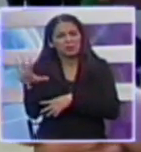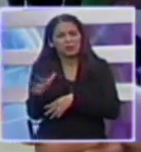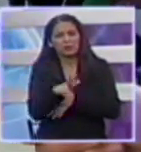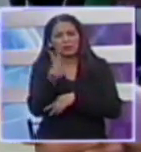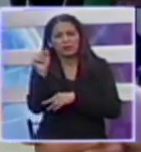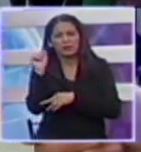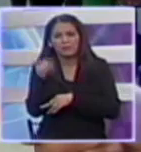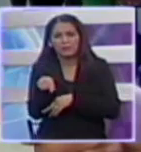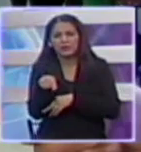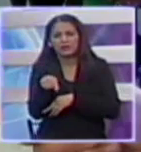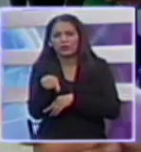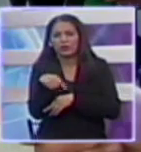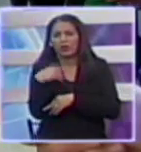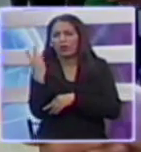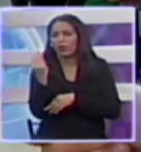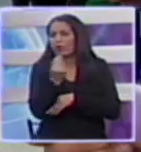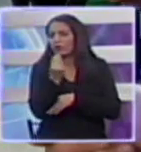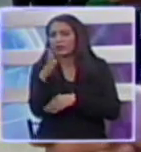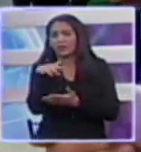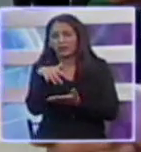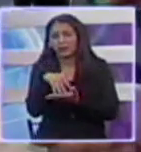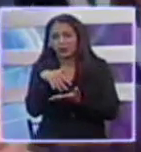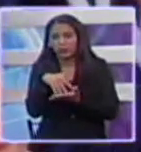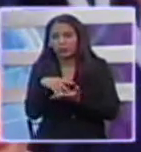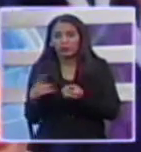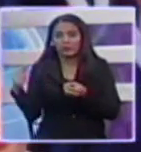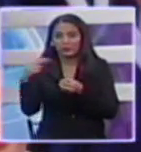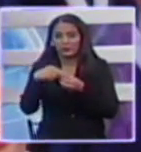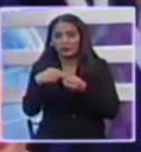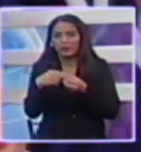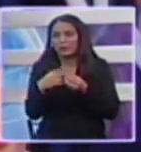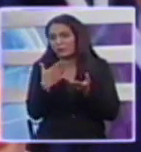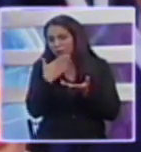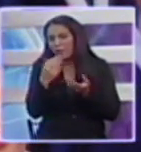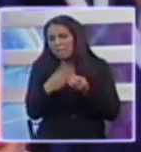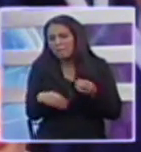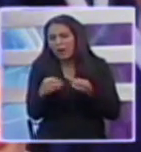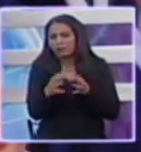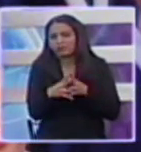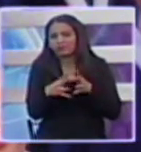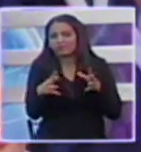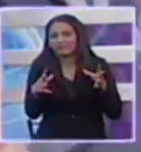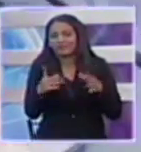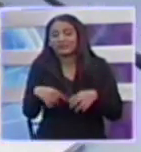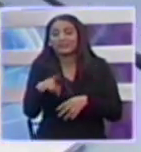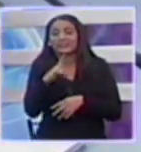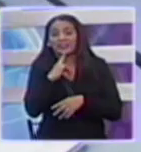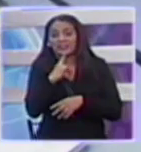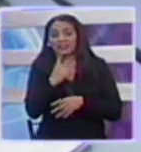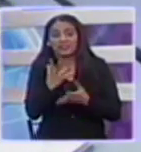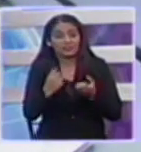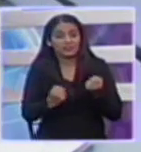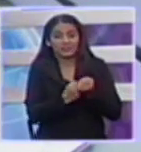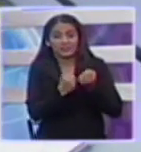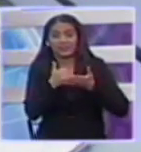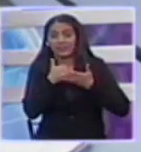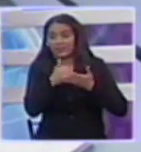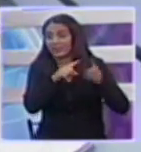que ese número, esa cifra, cada año crezca. De esta forma, el régimen norteamericano busca financiar los procesos de